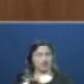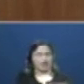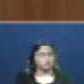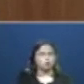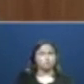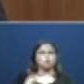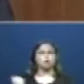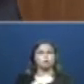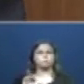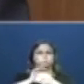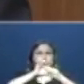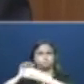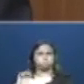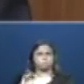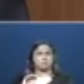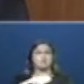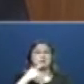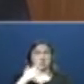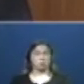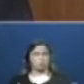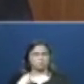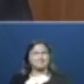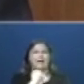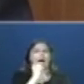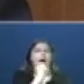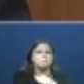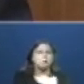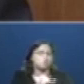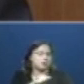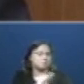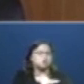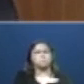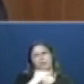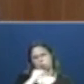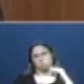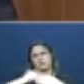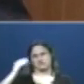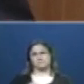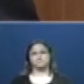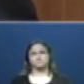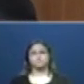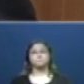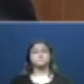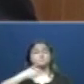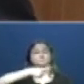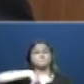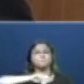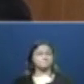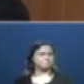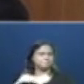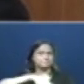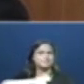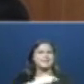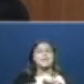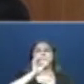ella y que Irán Más allá del tradicional apoyo a la inversión así se incorporarán medidas de